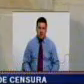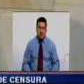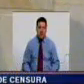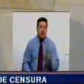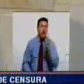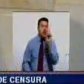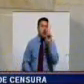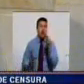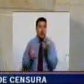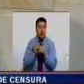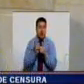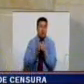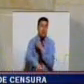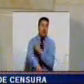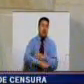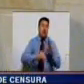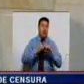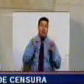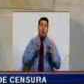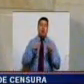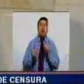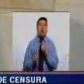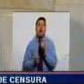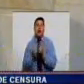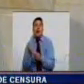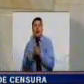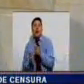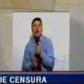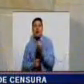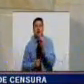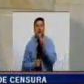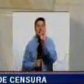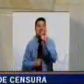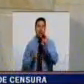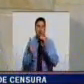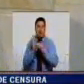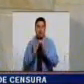de 2.000 millones de dólares, sino un negocio de